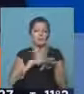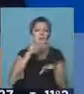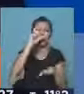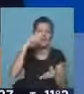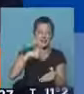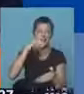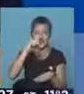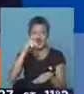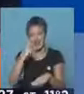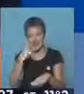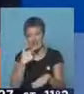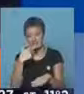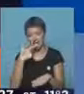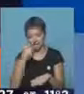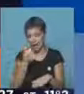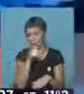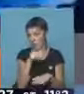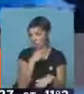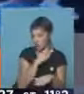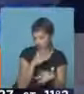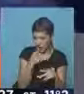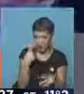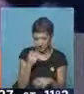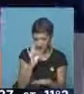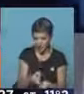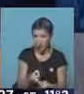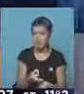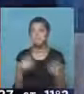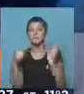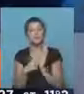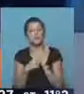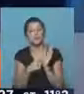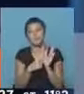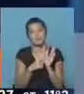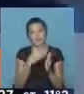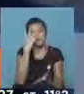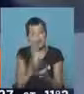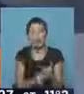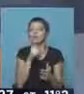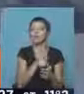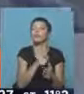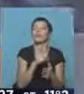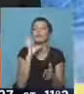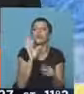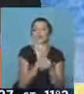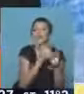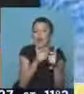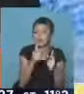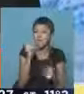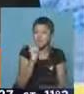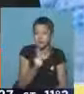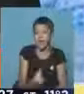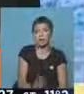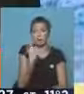que descubran que ellos están metidos ahí. Pero por lo pronto este código se les escapó. Digo, si vas a crear armas tan, tan peligrosas, empieza por